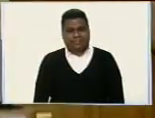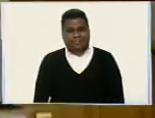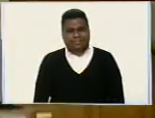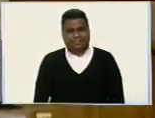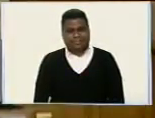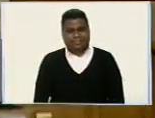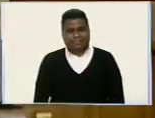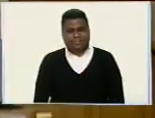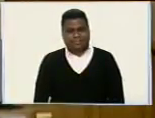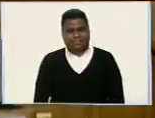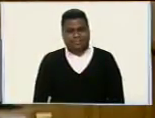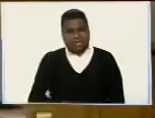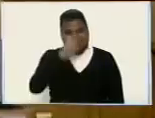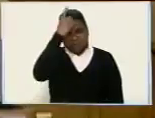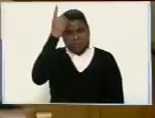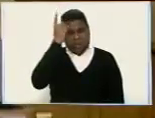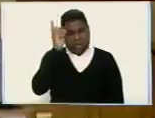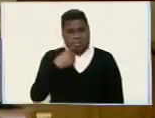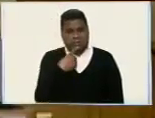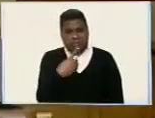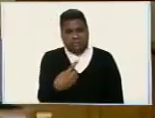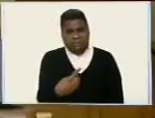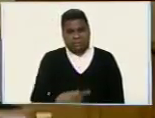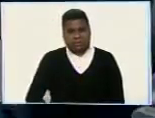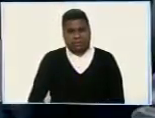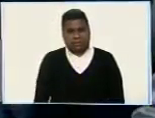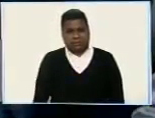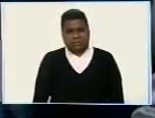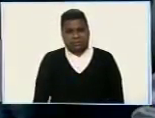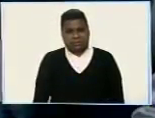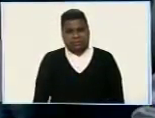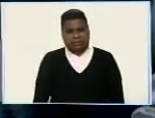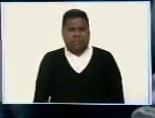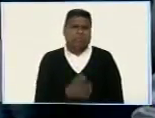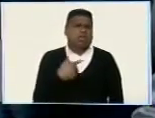el compañero capitán hizo una un chiste